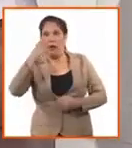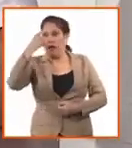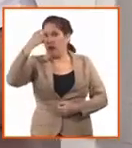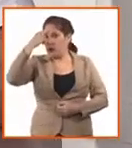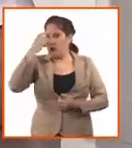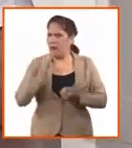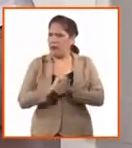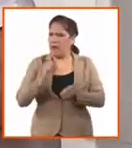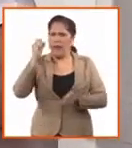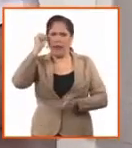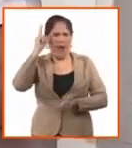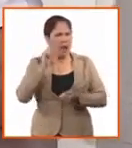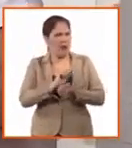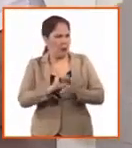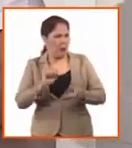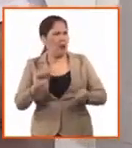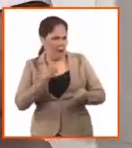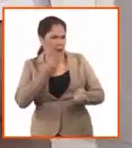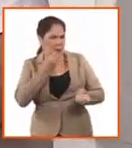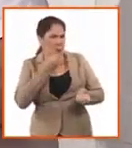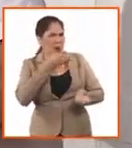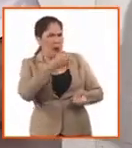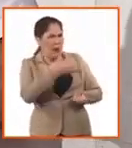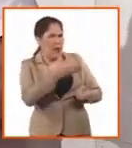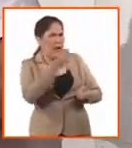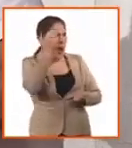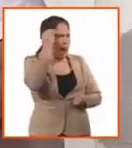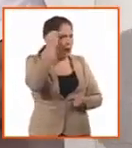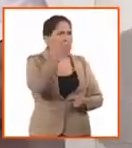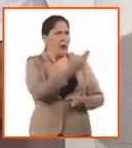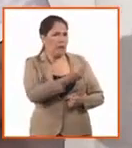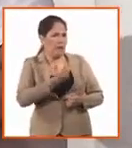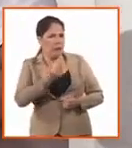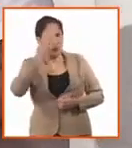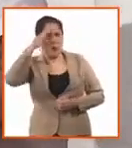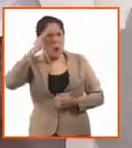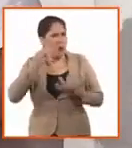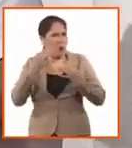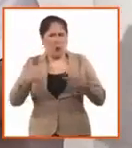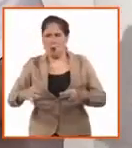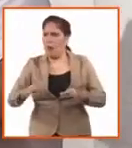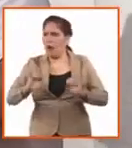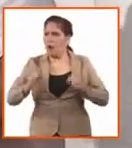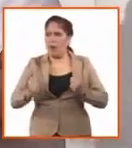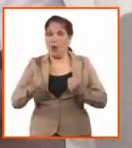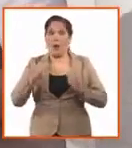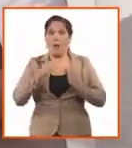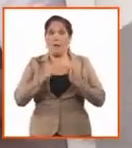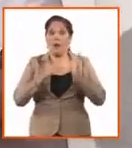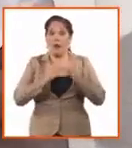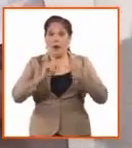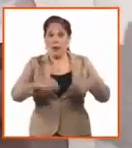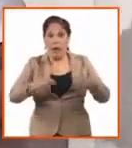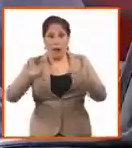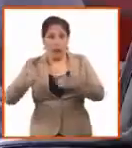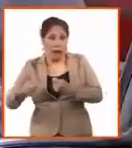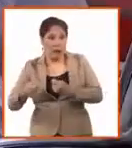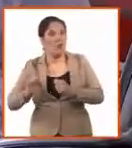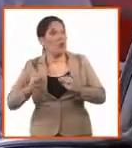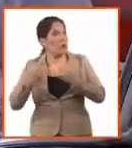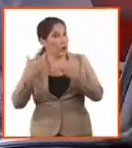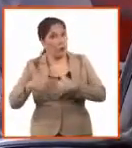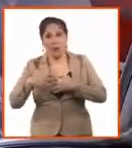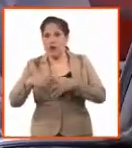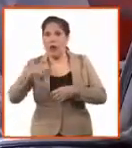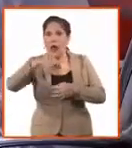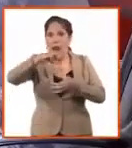tenía que estar al pie del cañón con muchos de los problemas de aquellos años había que producir no sé cuántos millones de zapatos había que producir los